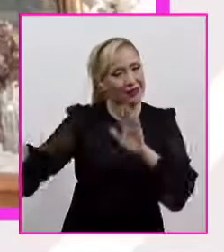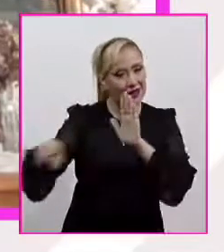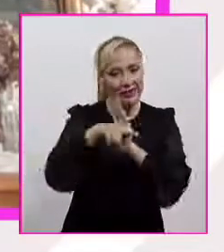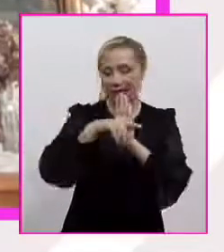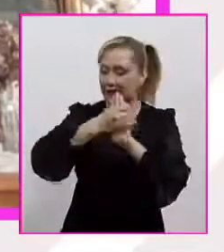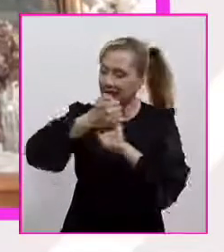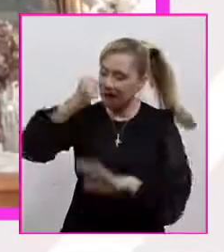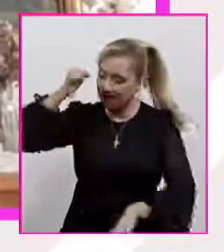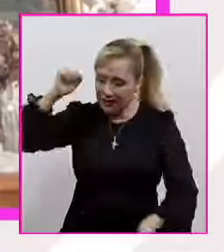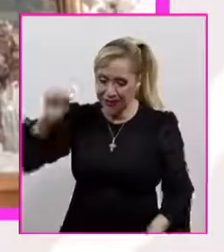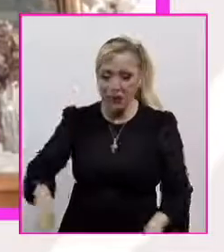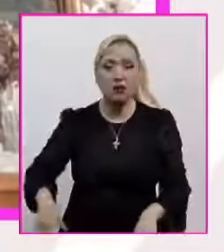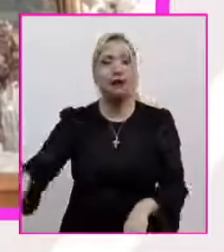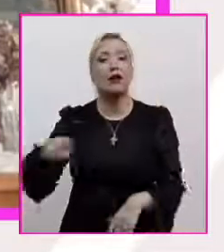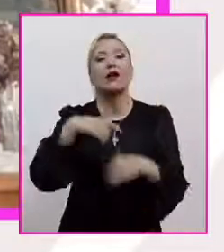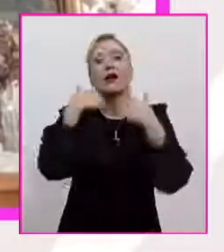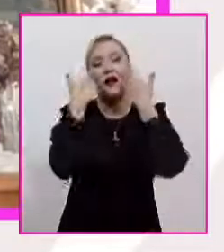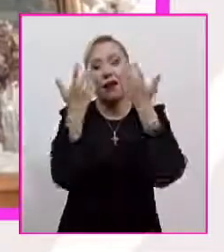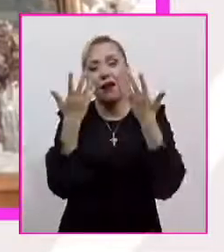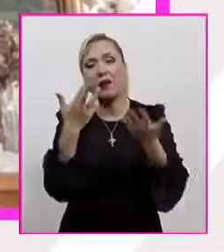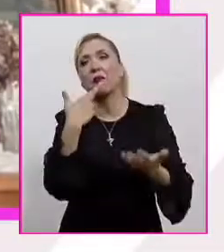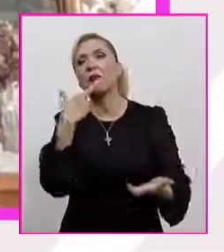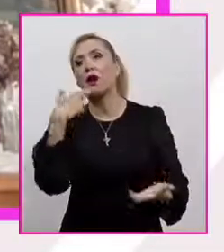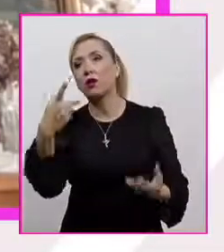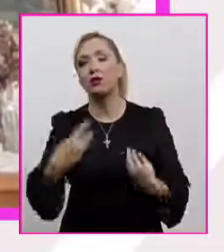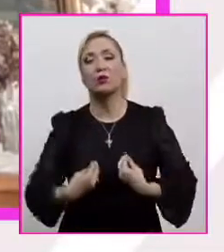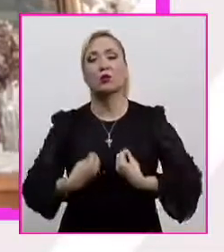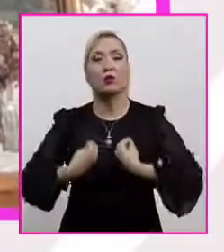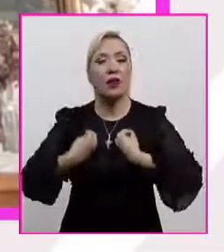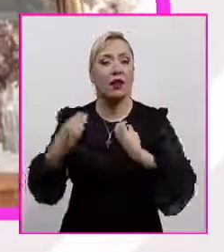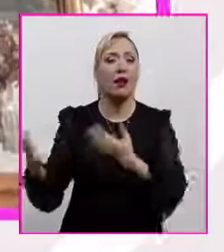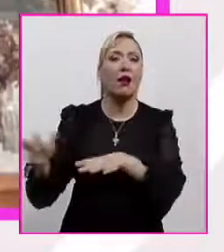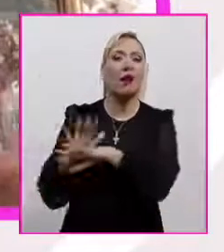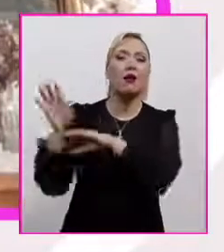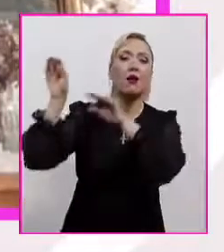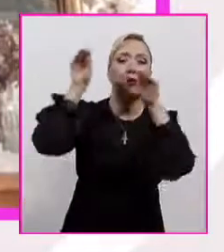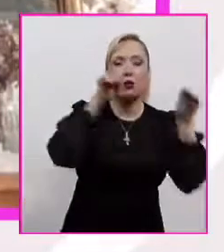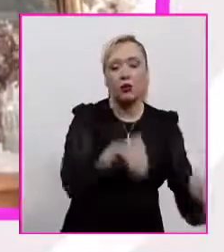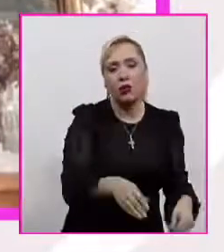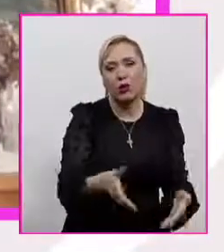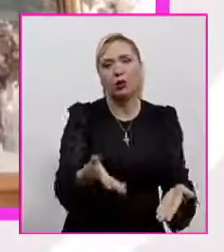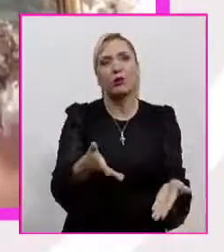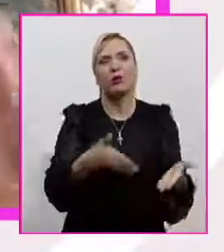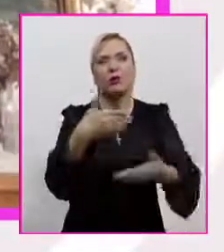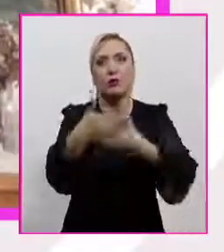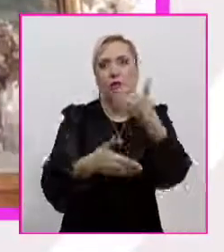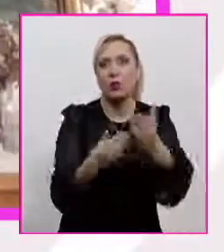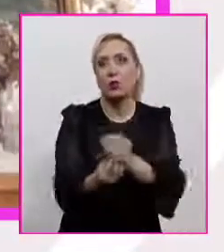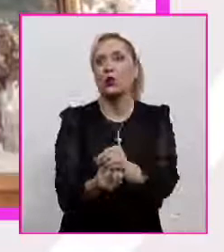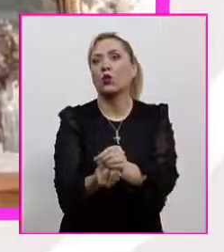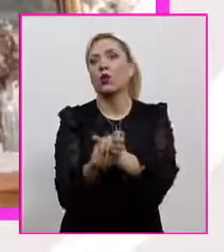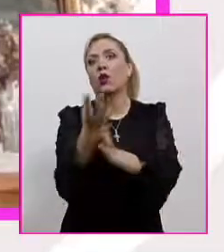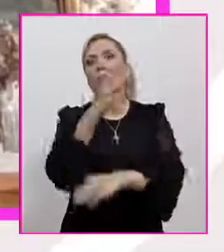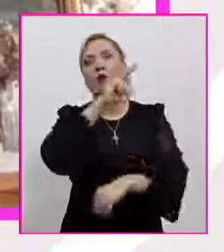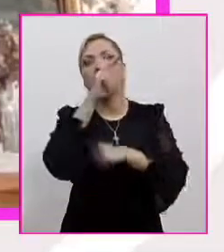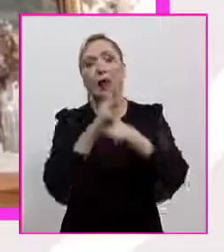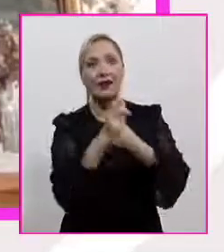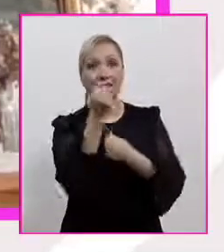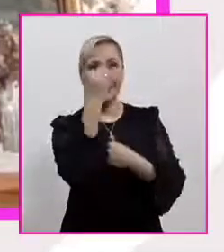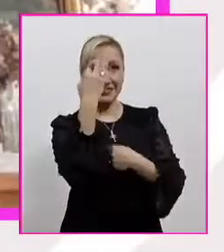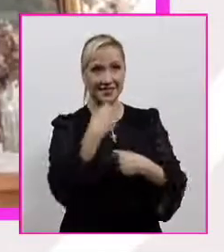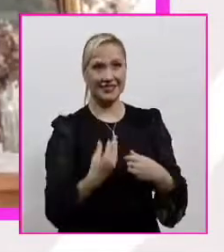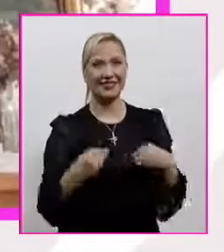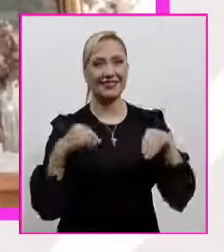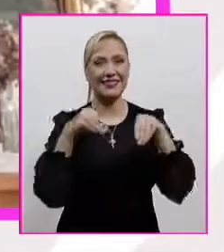personas migran porque quieren buscar algo mejor para sus vidas y qué va a ser algo mejor, pues seguramente construir en esa nación que les acoge